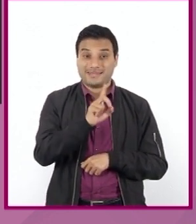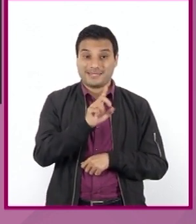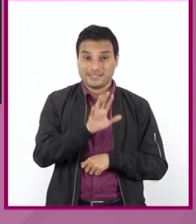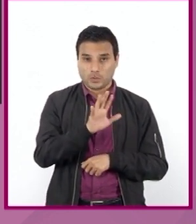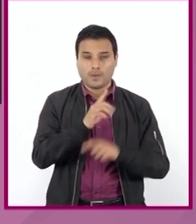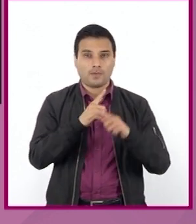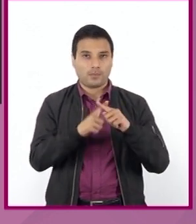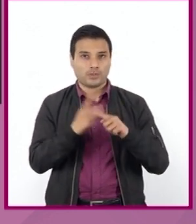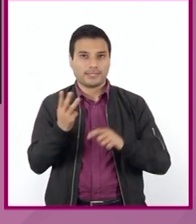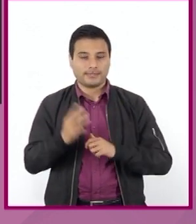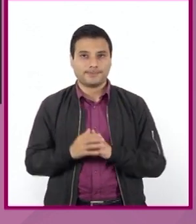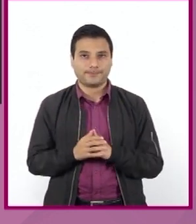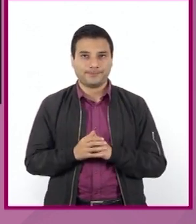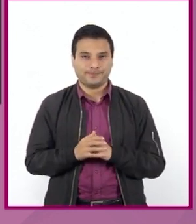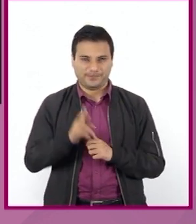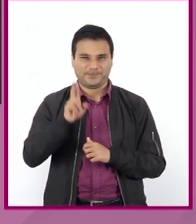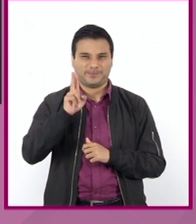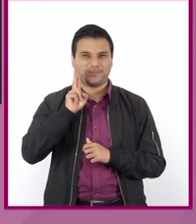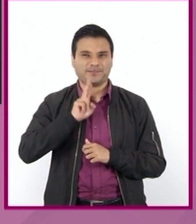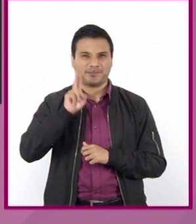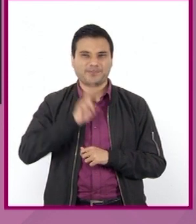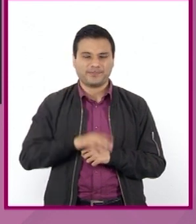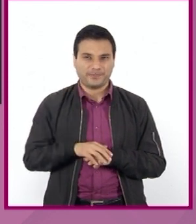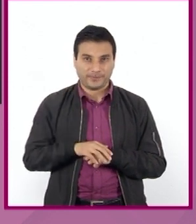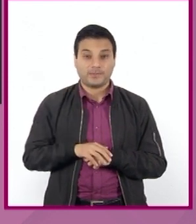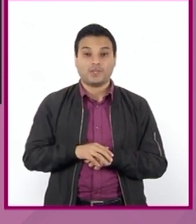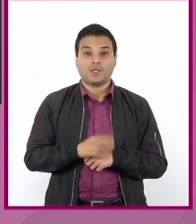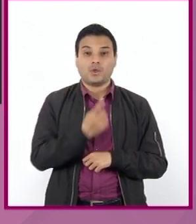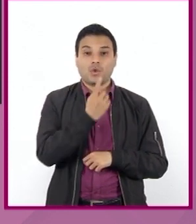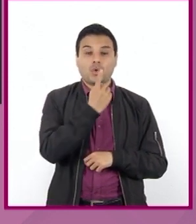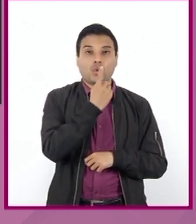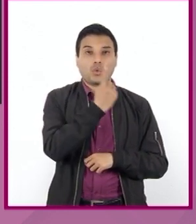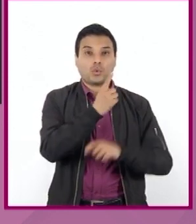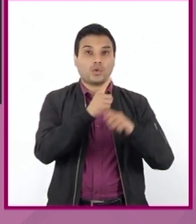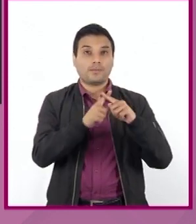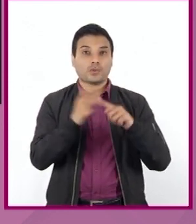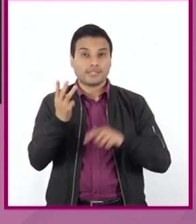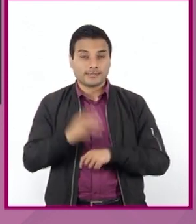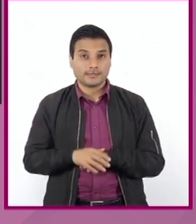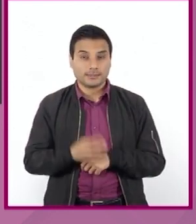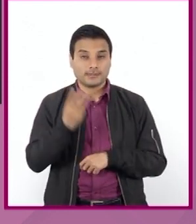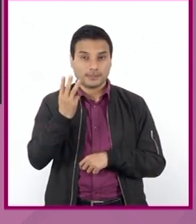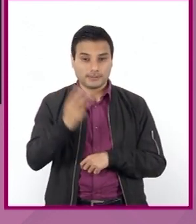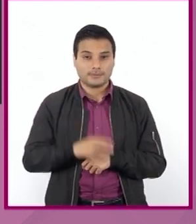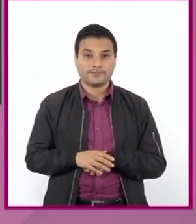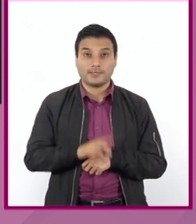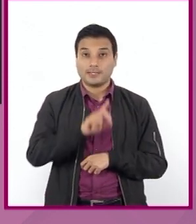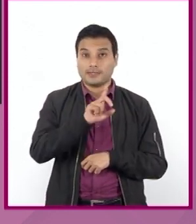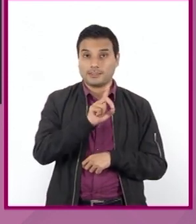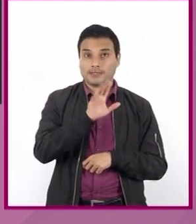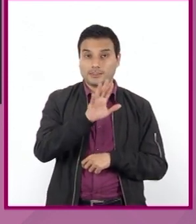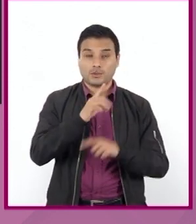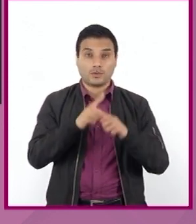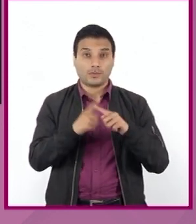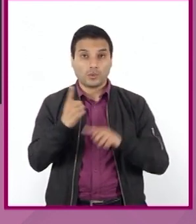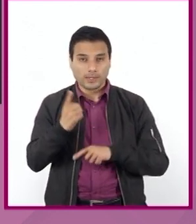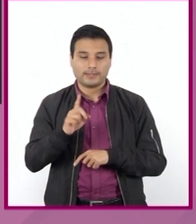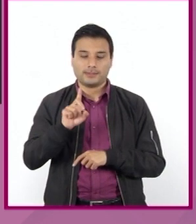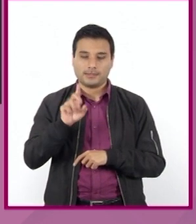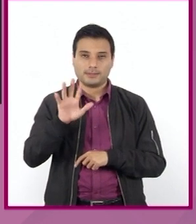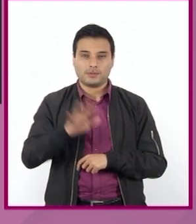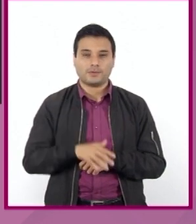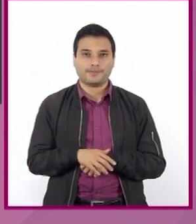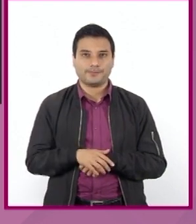por 3. Lo convertimos en fracción y multiplicamos directo. 3 por 1, 3 y 35 por 1,